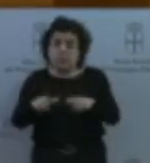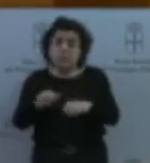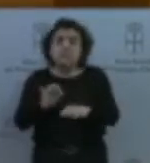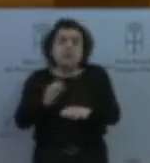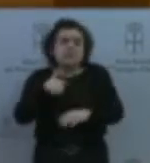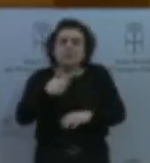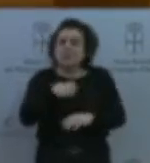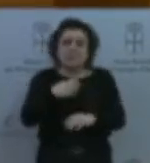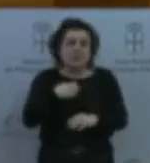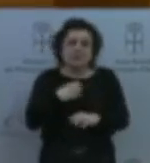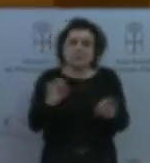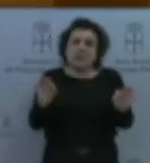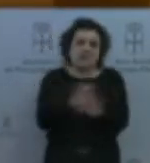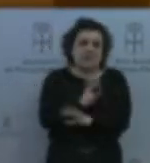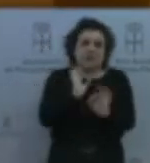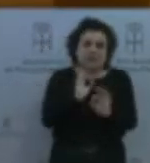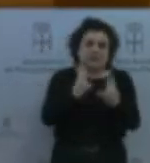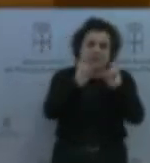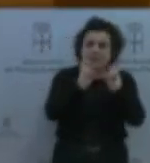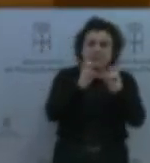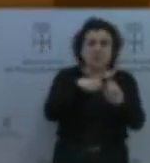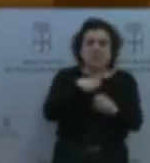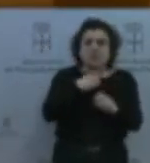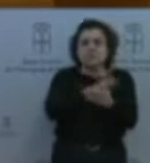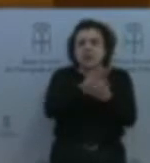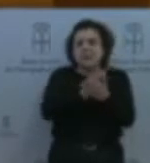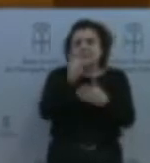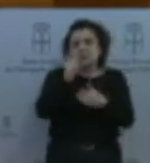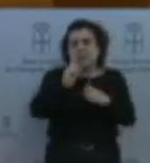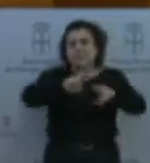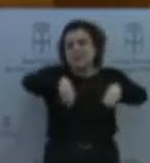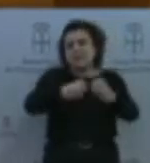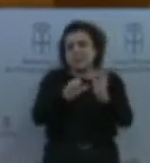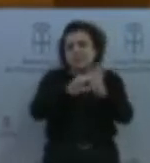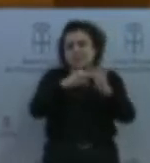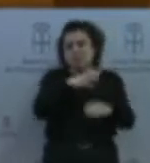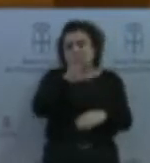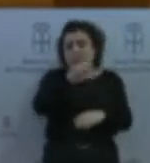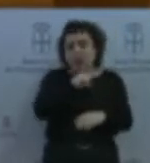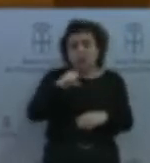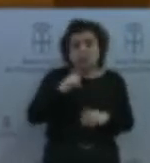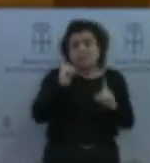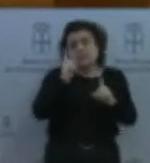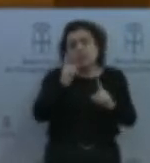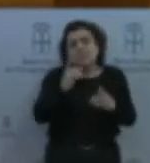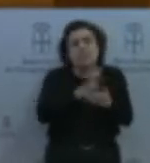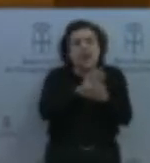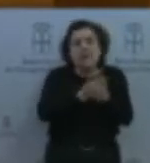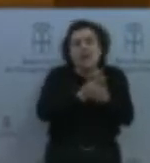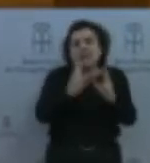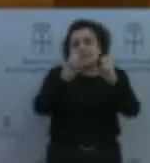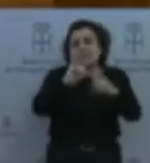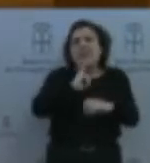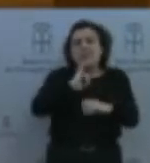cuestión. No puede ser solo una reforma del Estatuto de Autonomía para tratar la cuestión lingüística. Tiene que ser para tratar algunos elementos fundamentales. Y yo